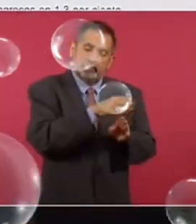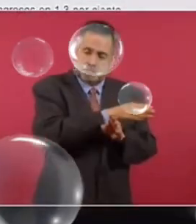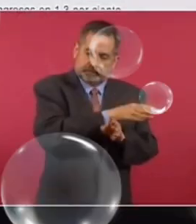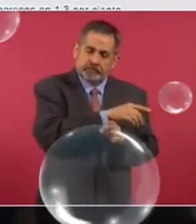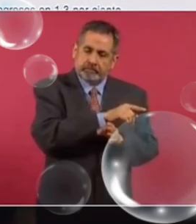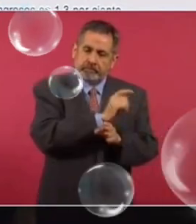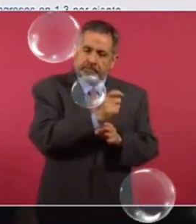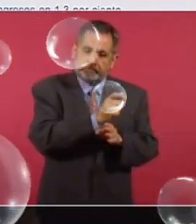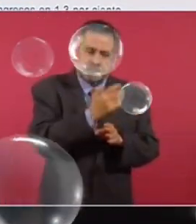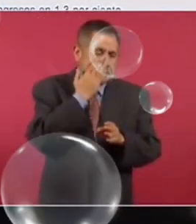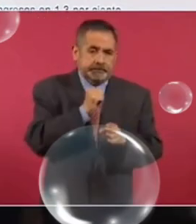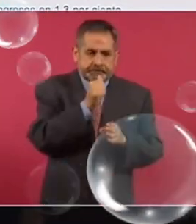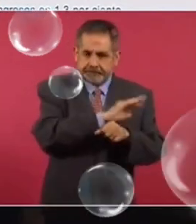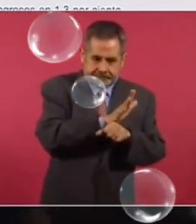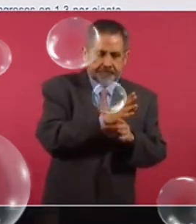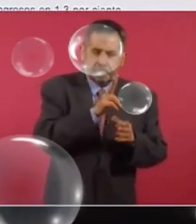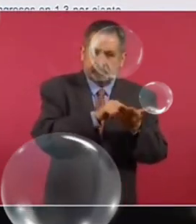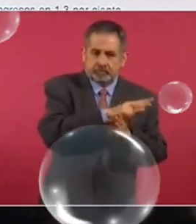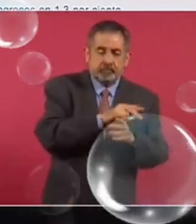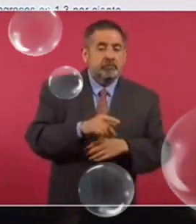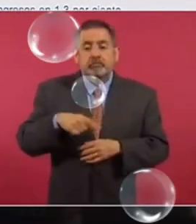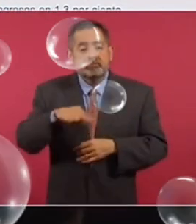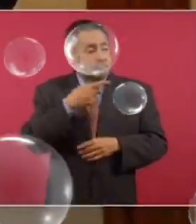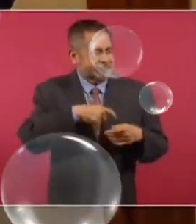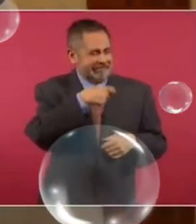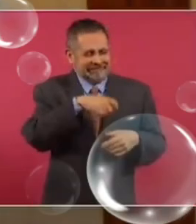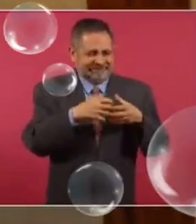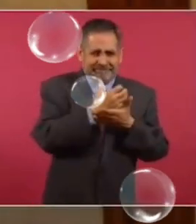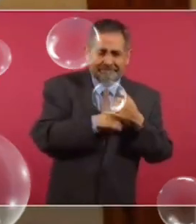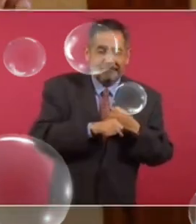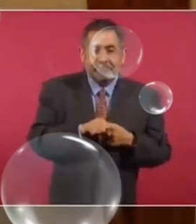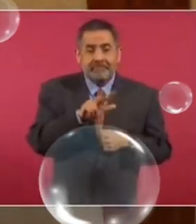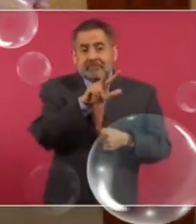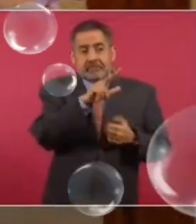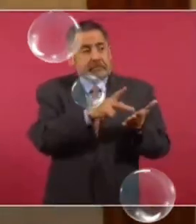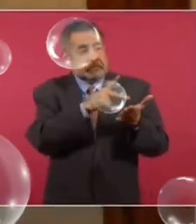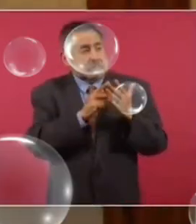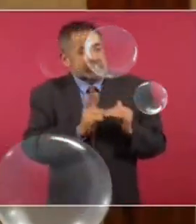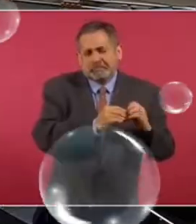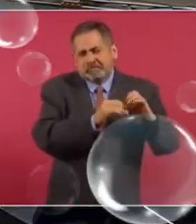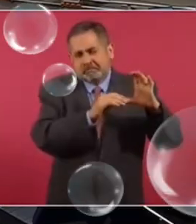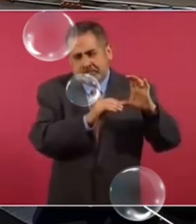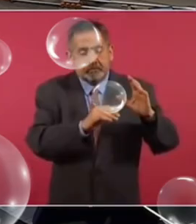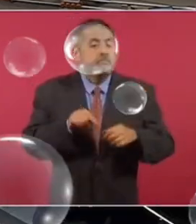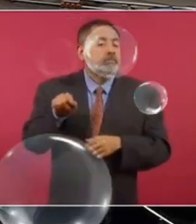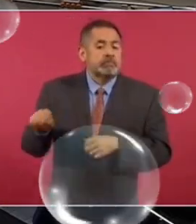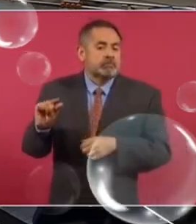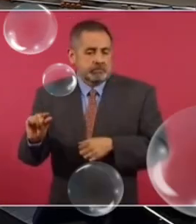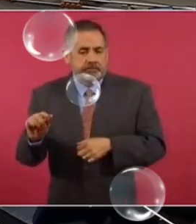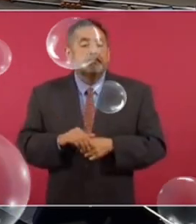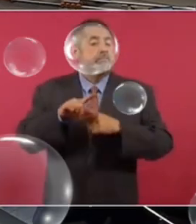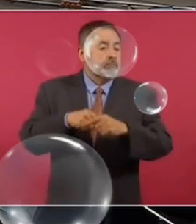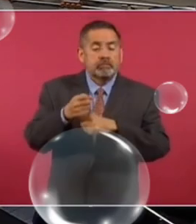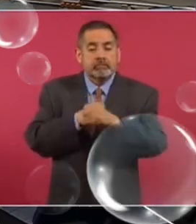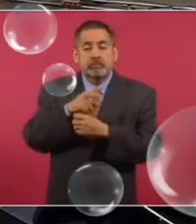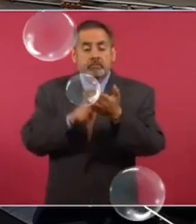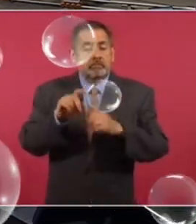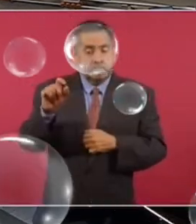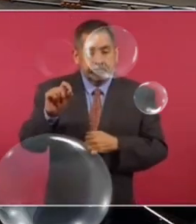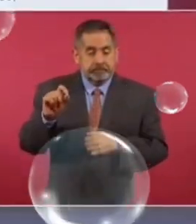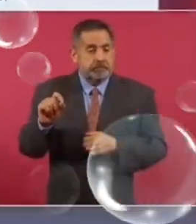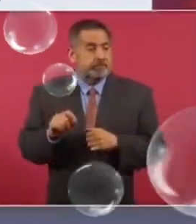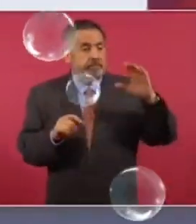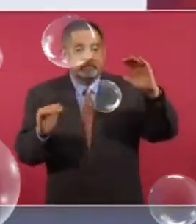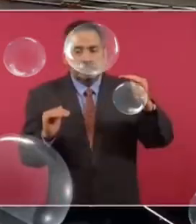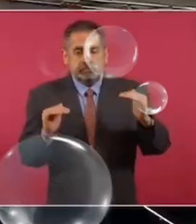sea, cuando no habíamos entrado, los más ricos ganaban en promedio 18 veces más que los pobres. En el 20, la desigualdad se